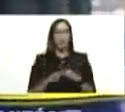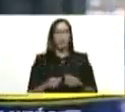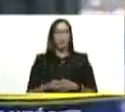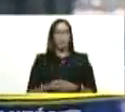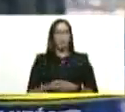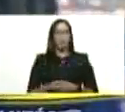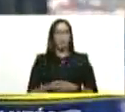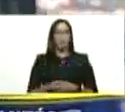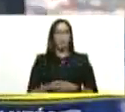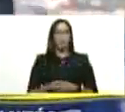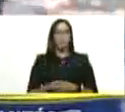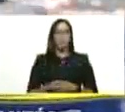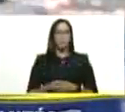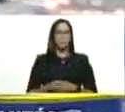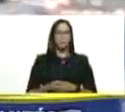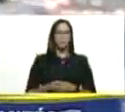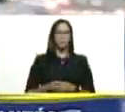compañera.